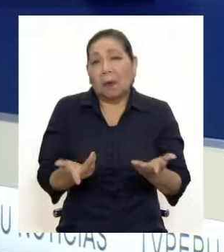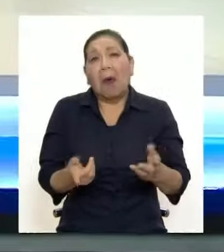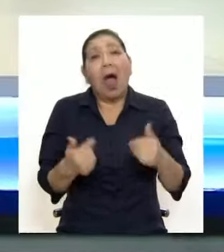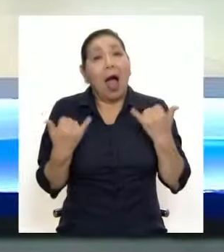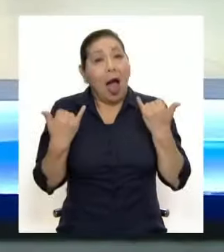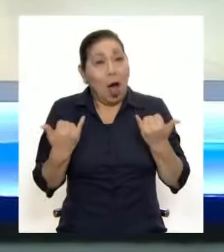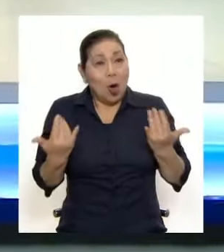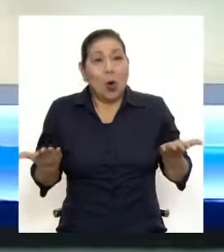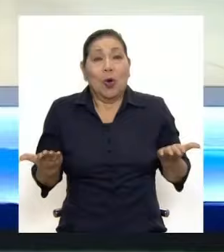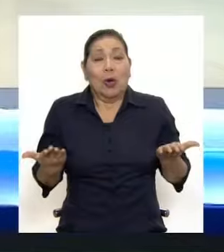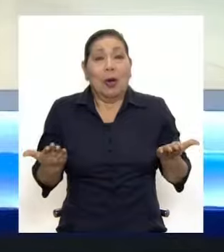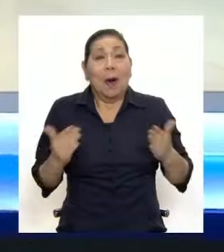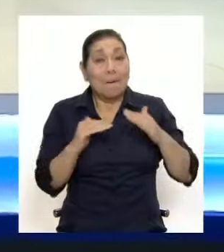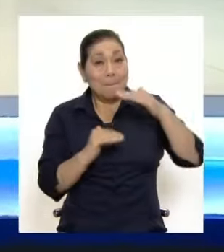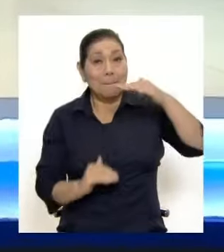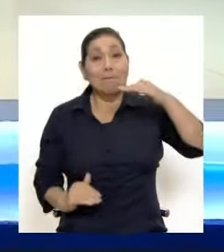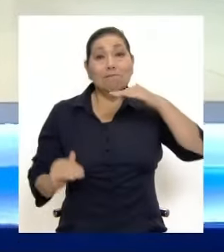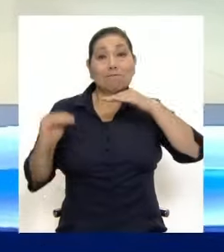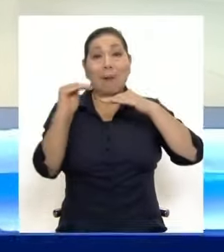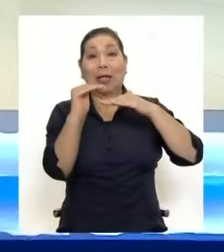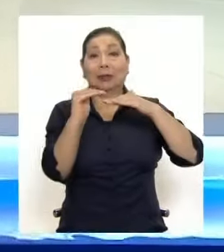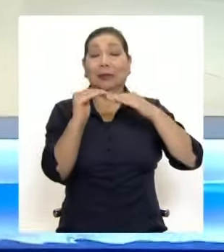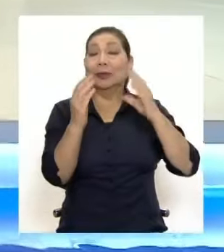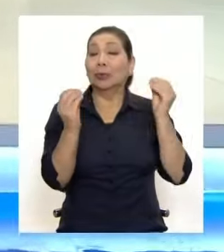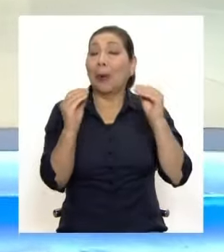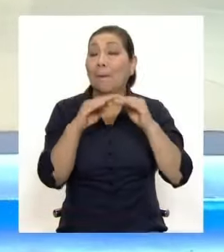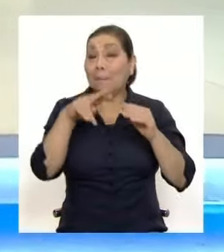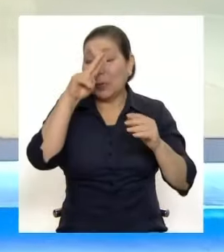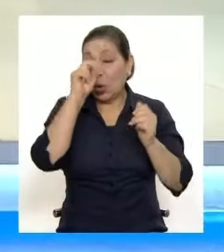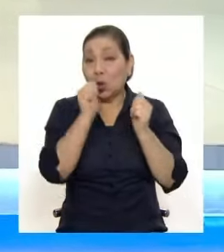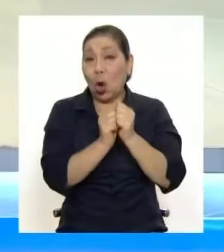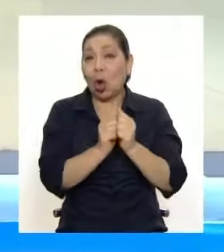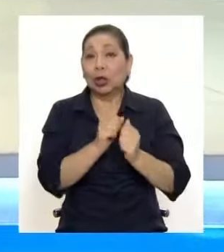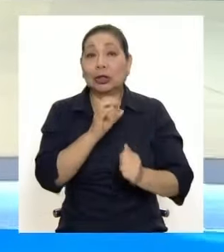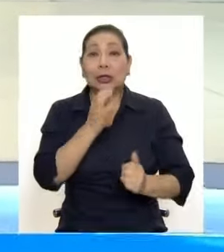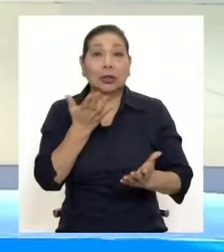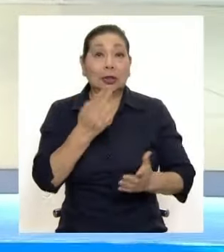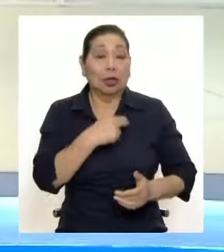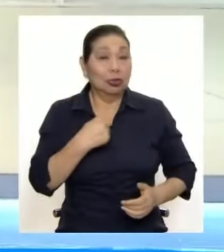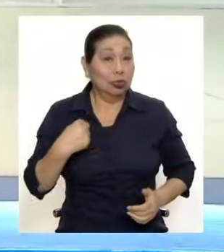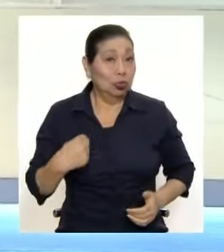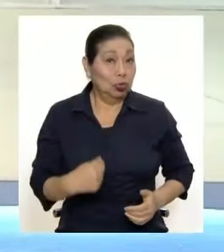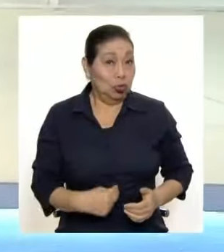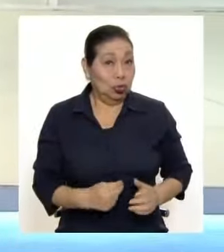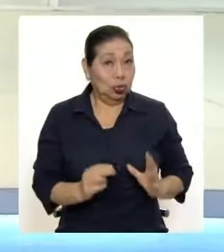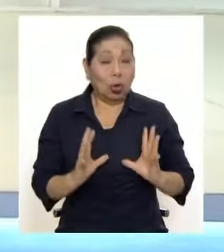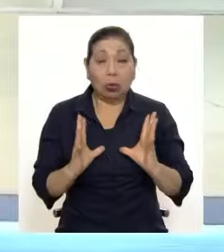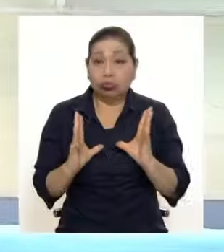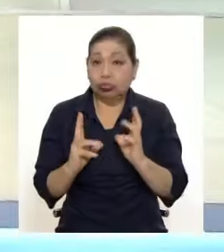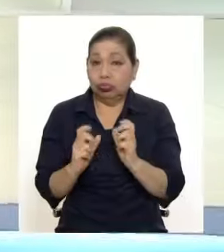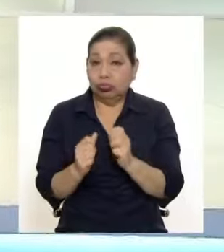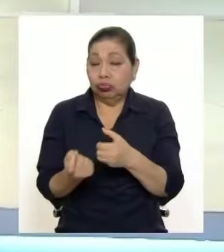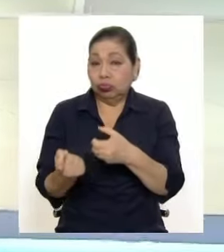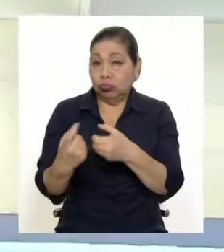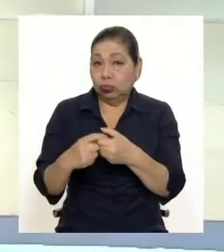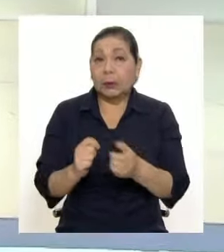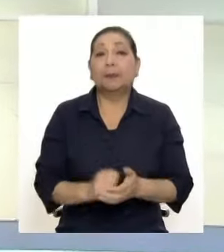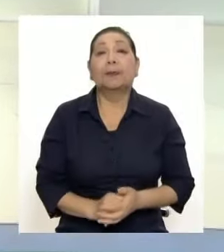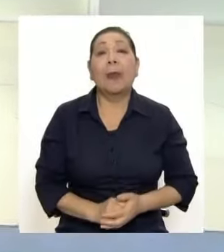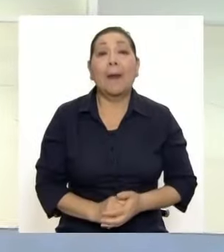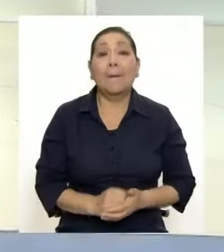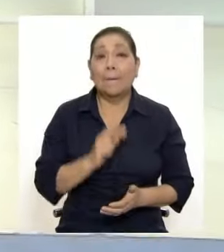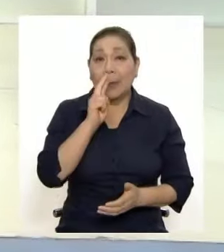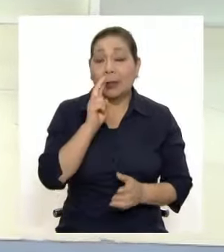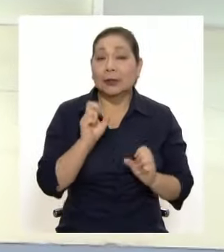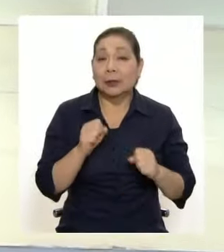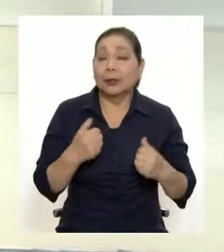y ahora Estamos al máximo nivel de las relaciones Perú china que son que es la asociación estratégica integral El Perú